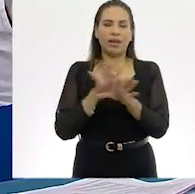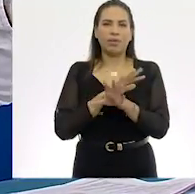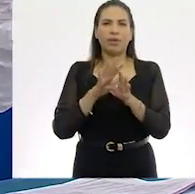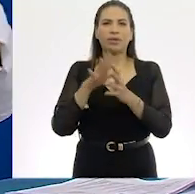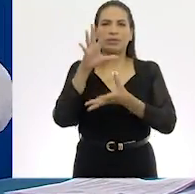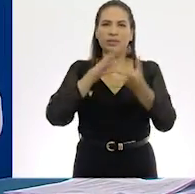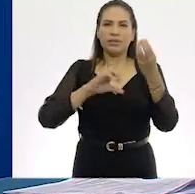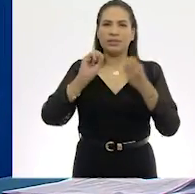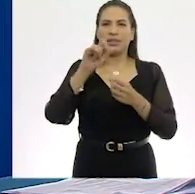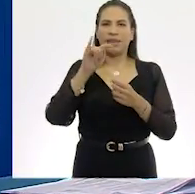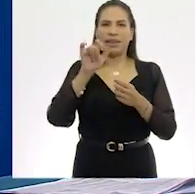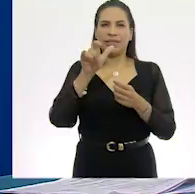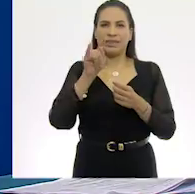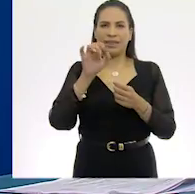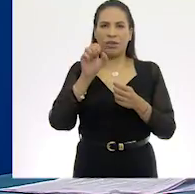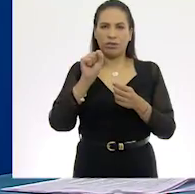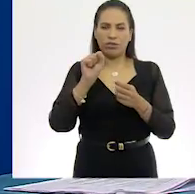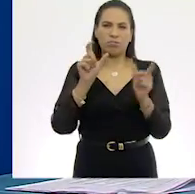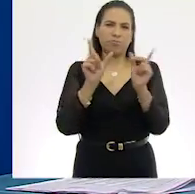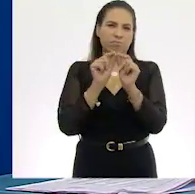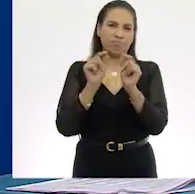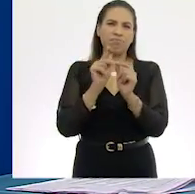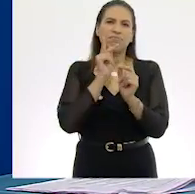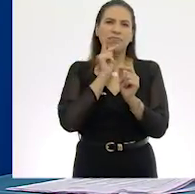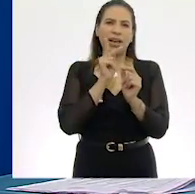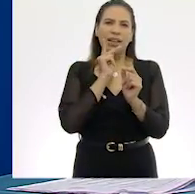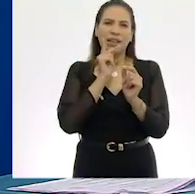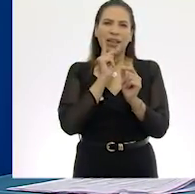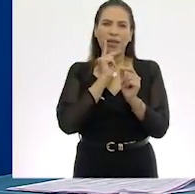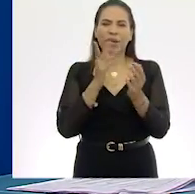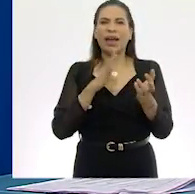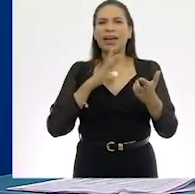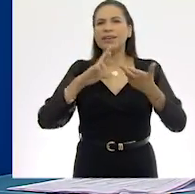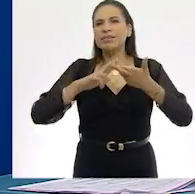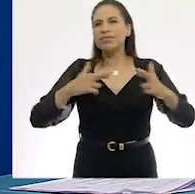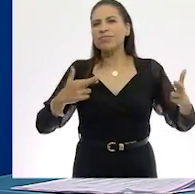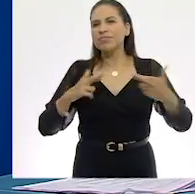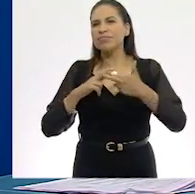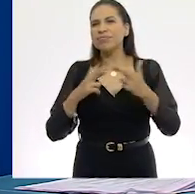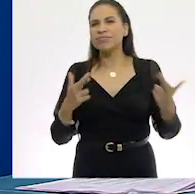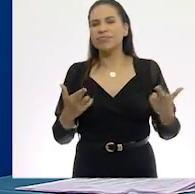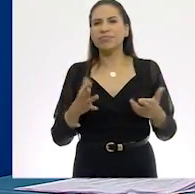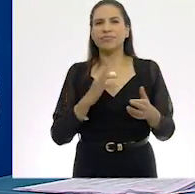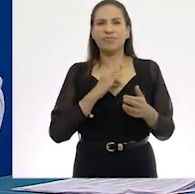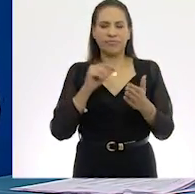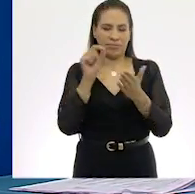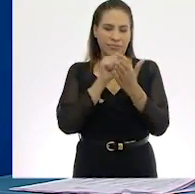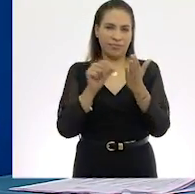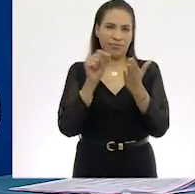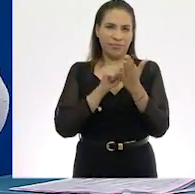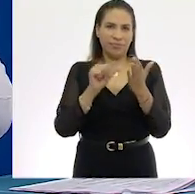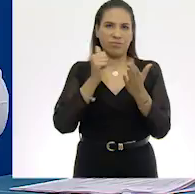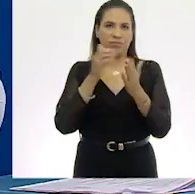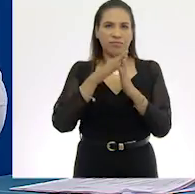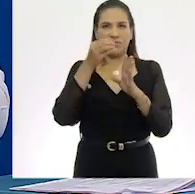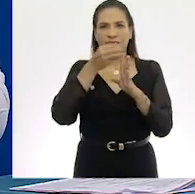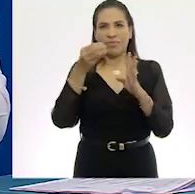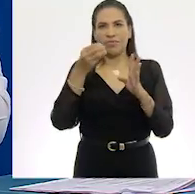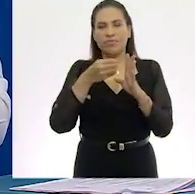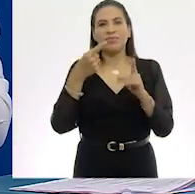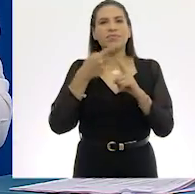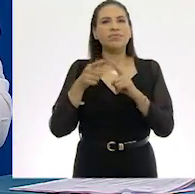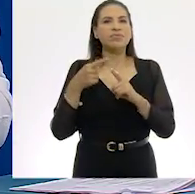sintácticos mínimos. La paráfrasis constructiva se redacta otro enunciado con características